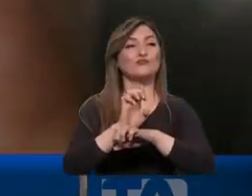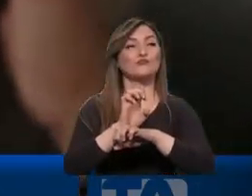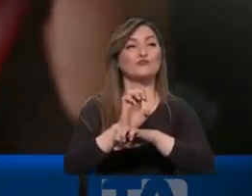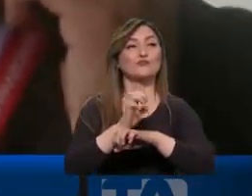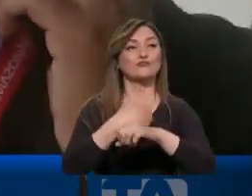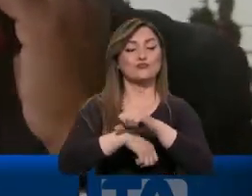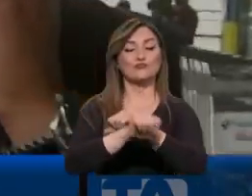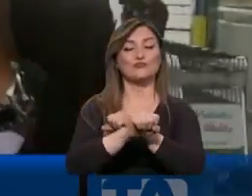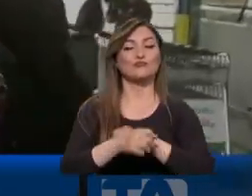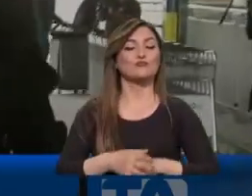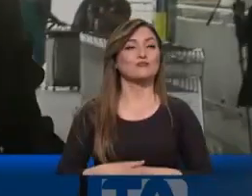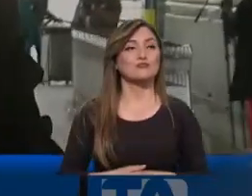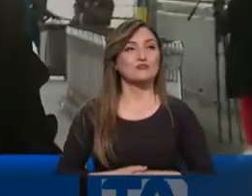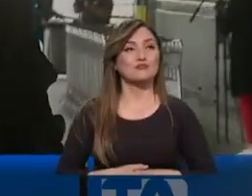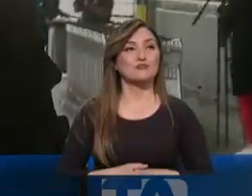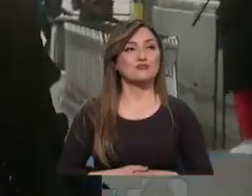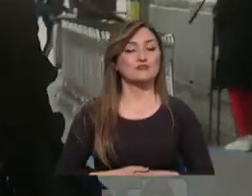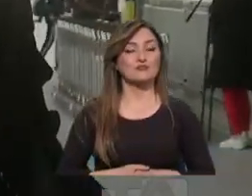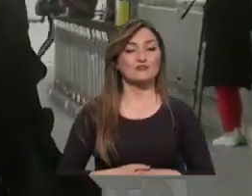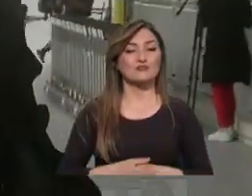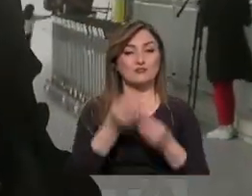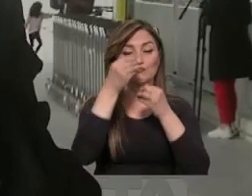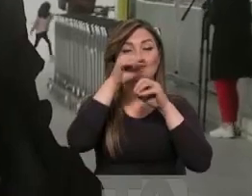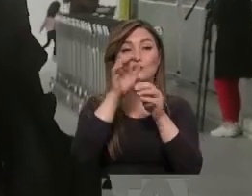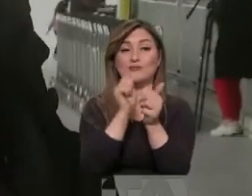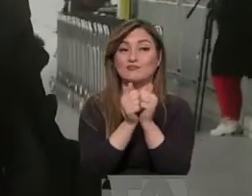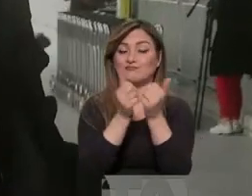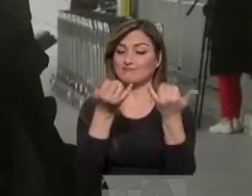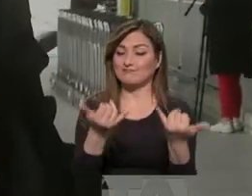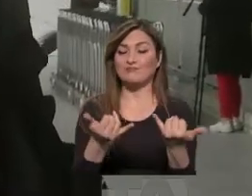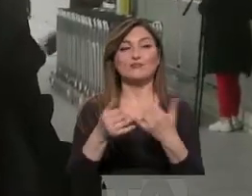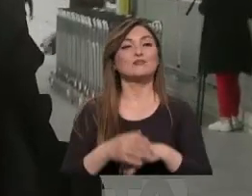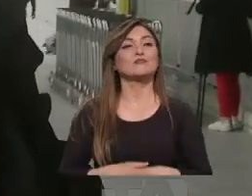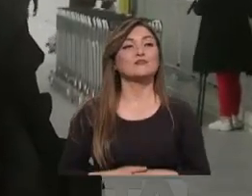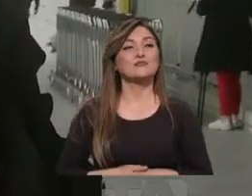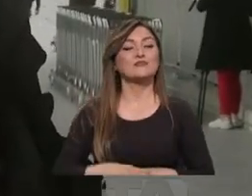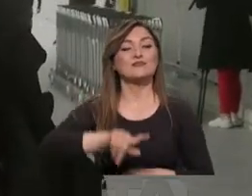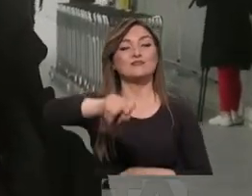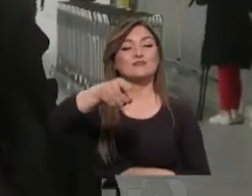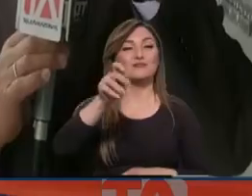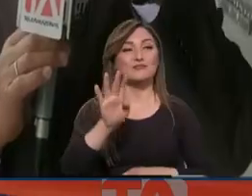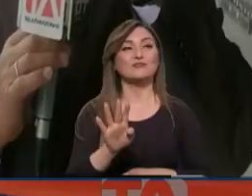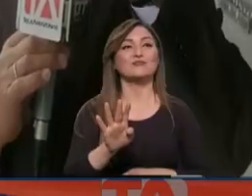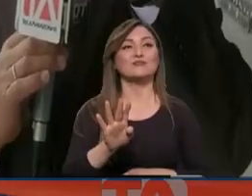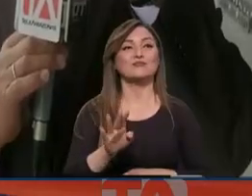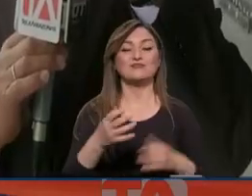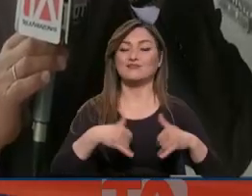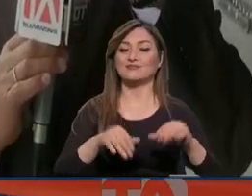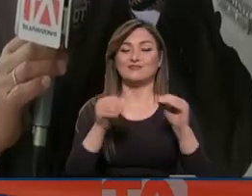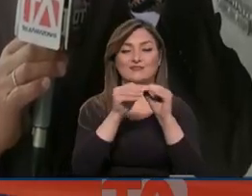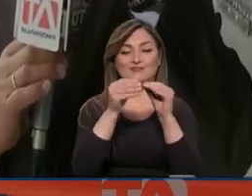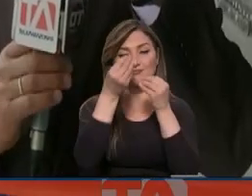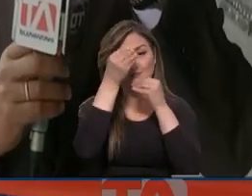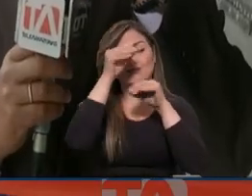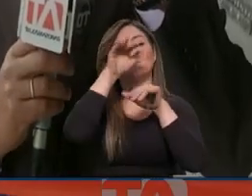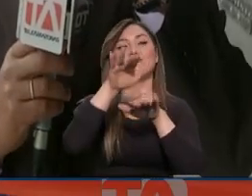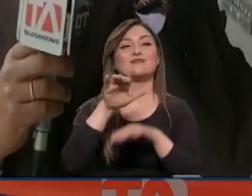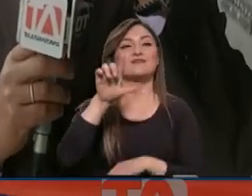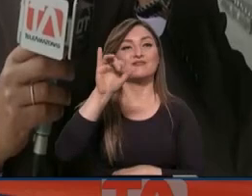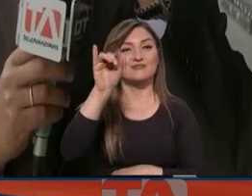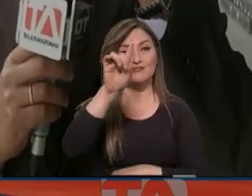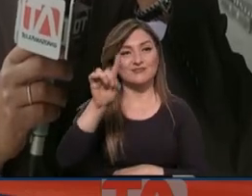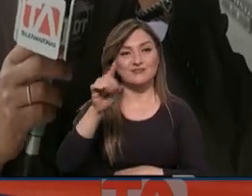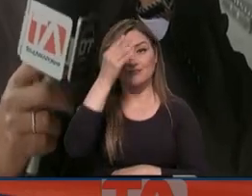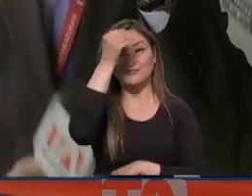ecuatoriana de fútbol. Hasta aquí la información deportiva a través de Teleamazonas. Adelante con más información, Liz